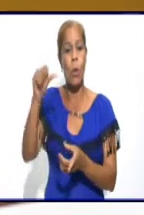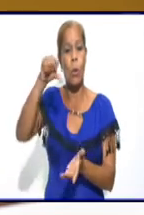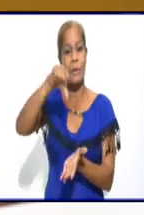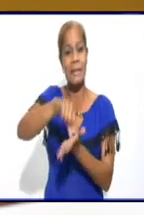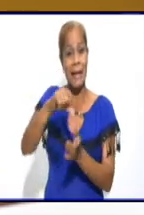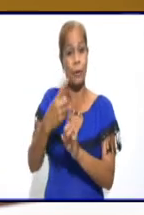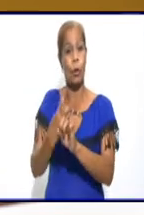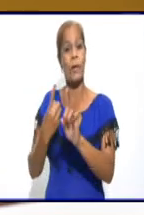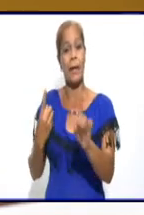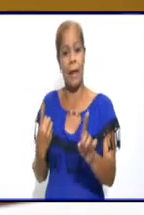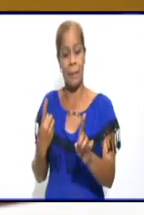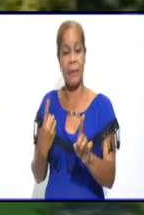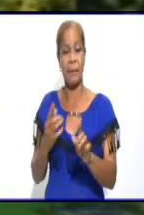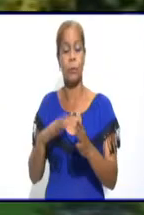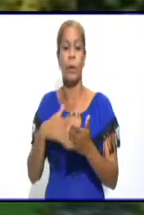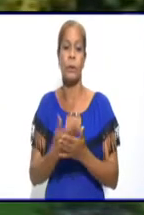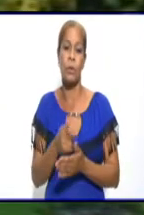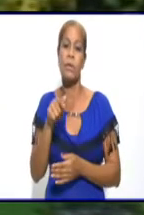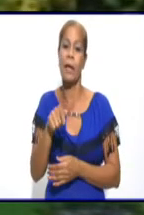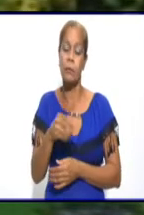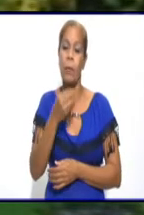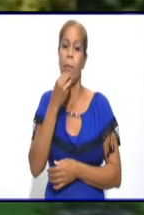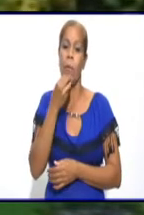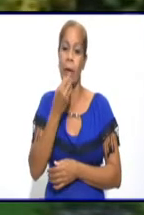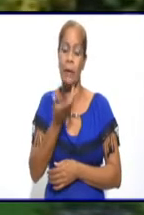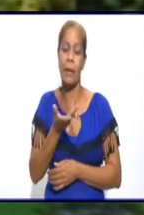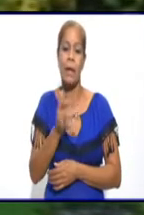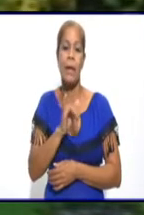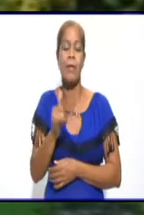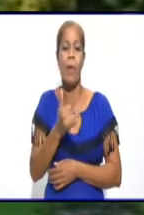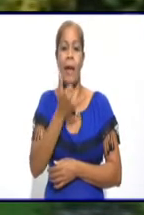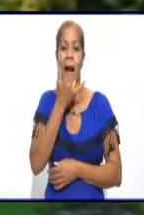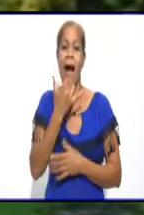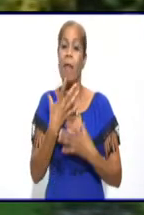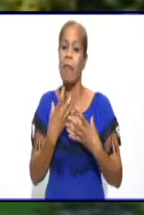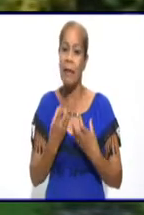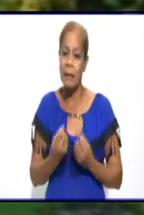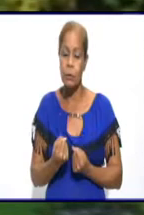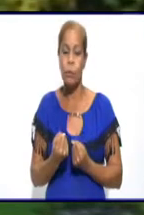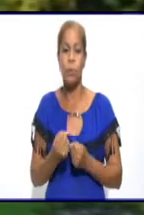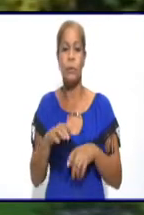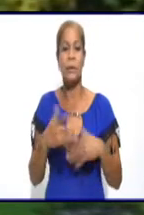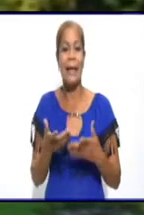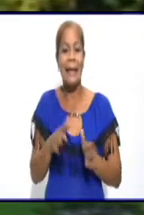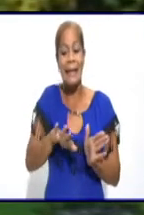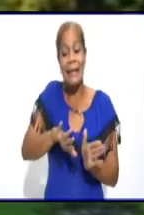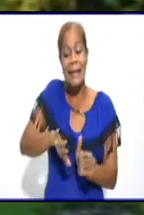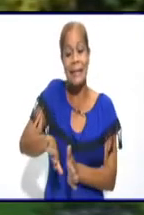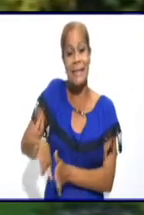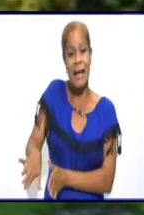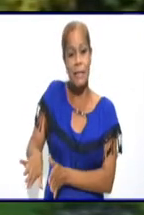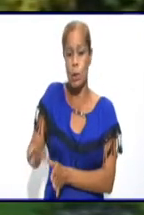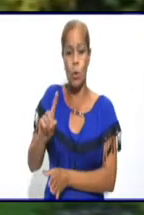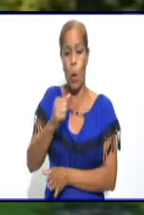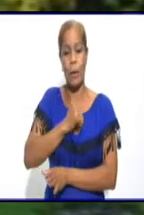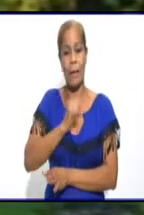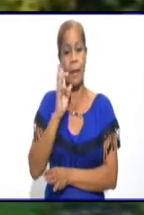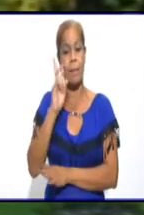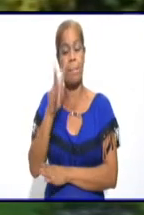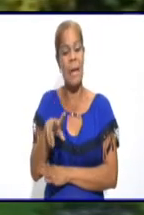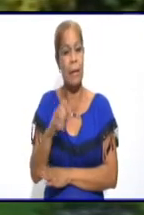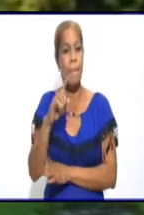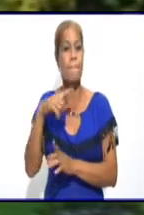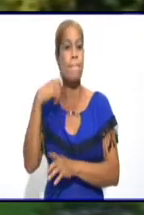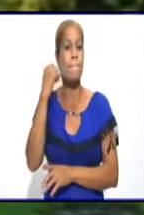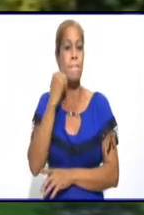la vida a las personas puede provocar también un efecto de rechazo incluso noticias relacionadas con la cob y 19